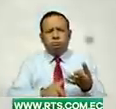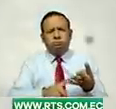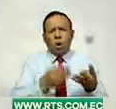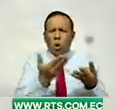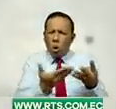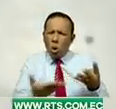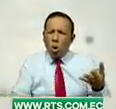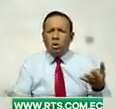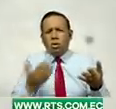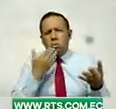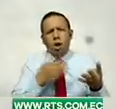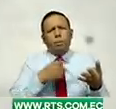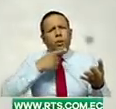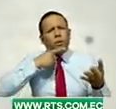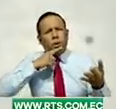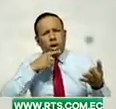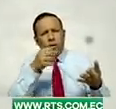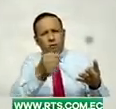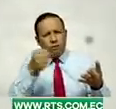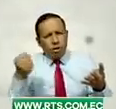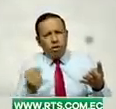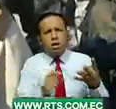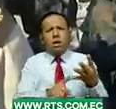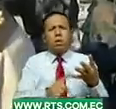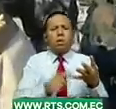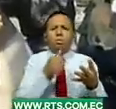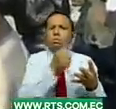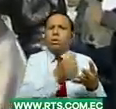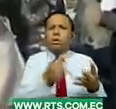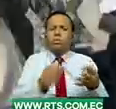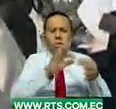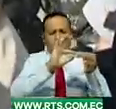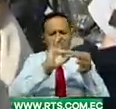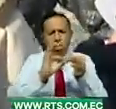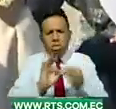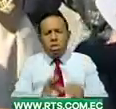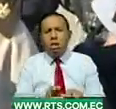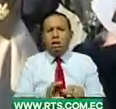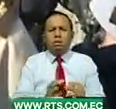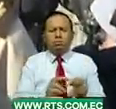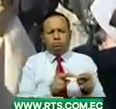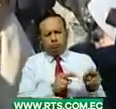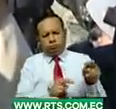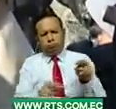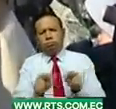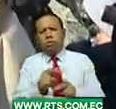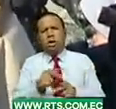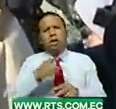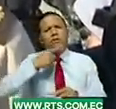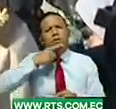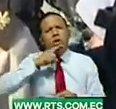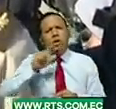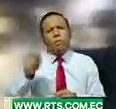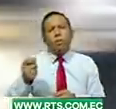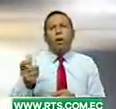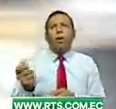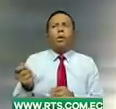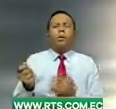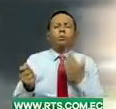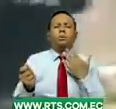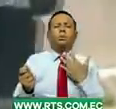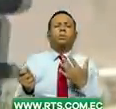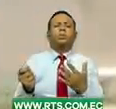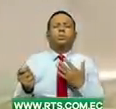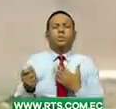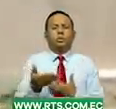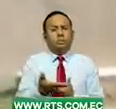artefactos como refrigeradoras artesanales que han hecho ellos. Se encontraban aires acondicionados dentro de cada una de las celdas. Y